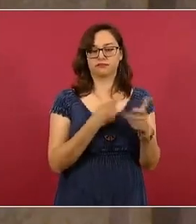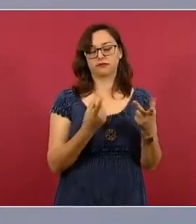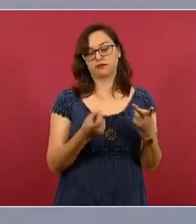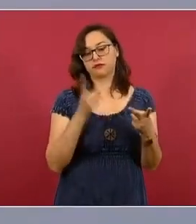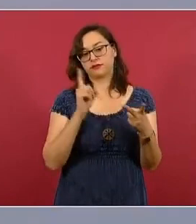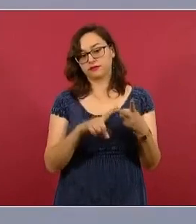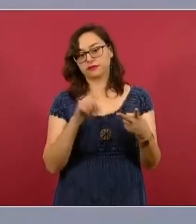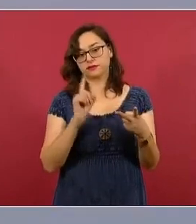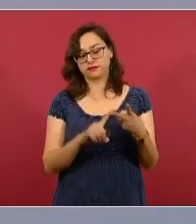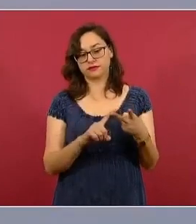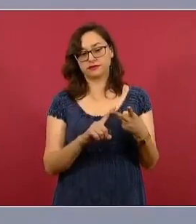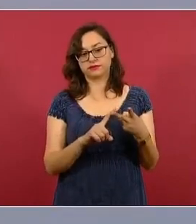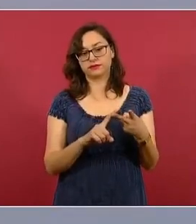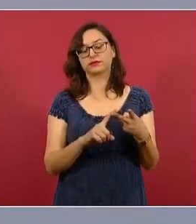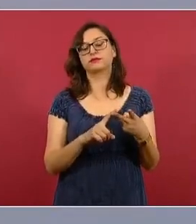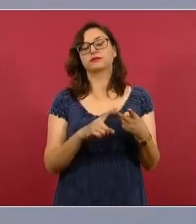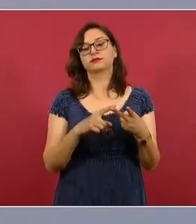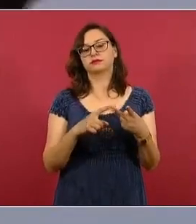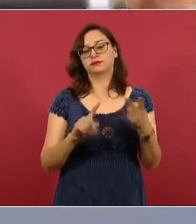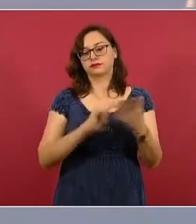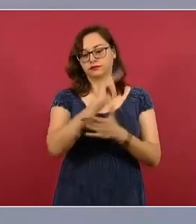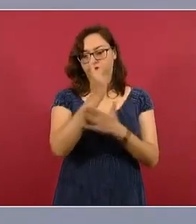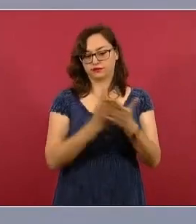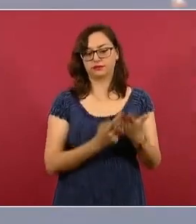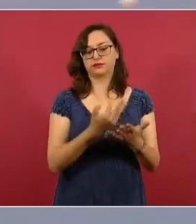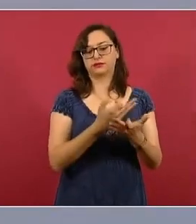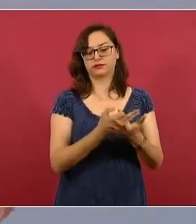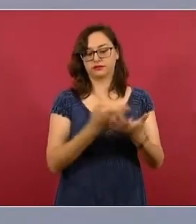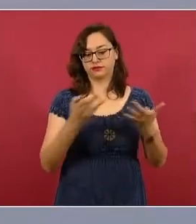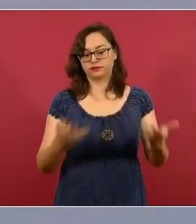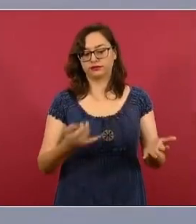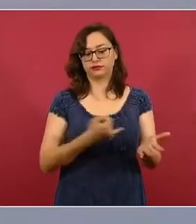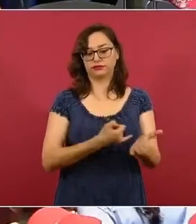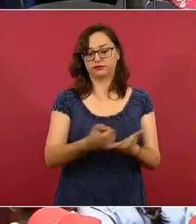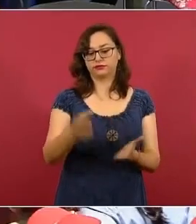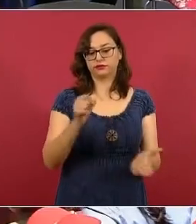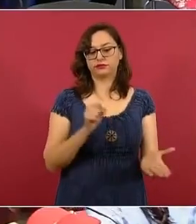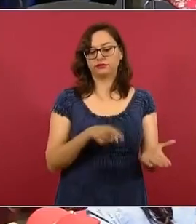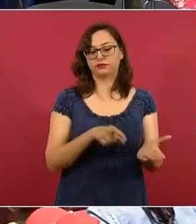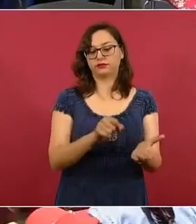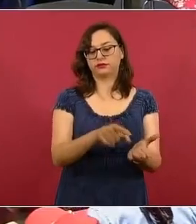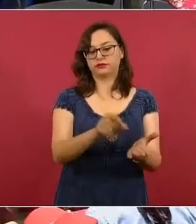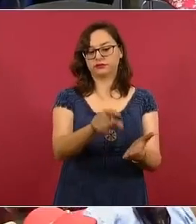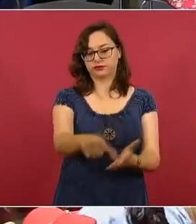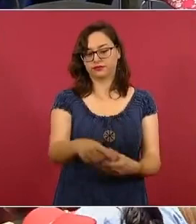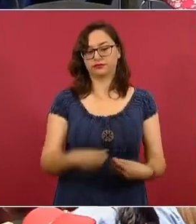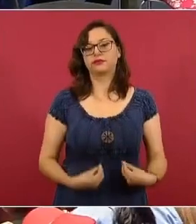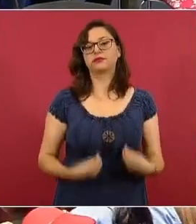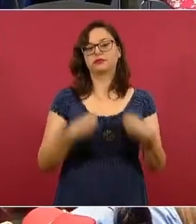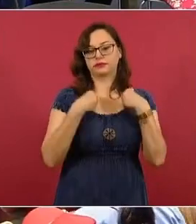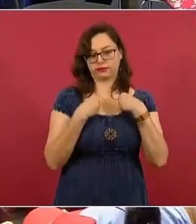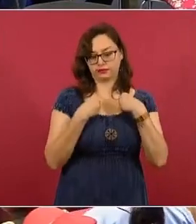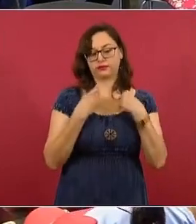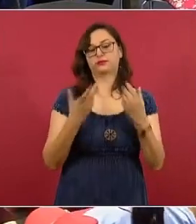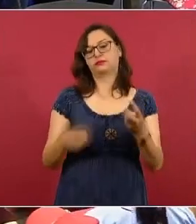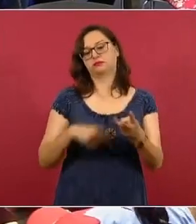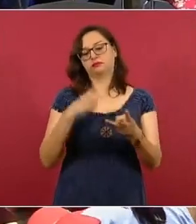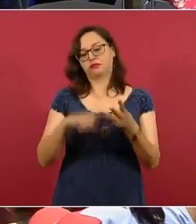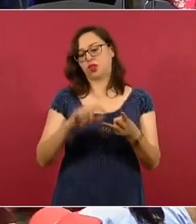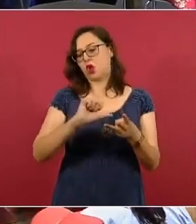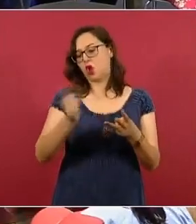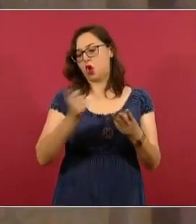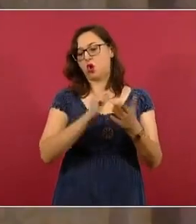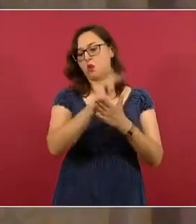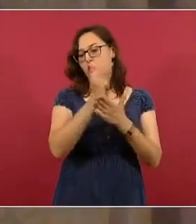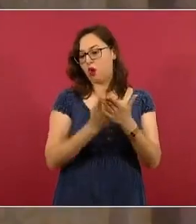Sembrando Vida y en otros programas del campo